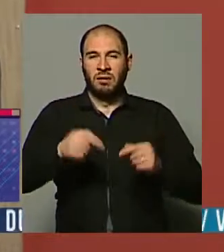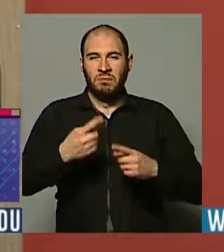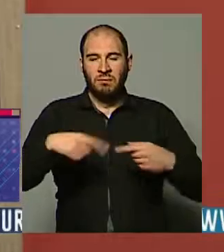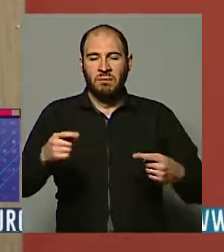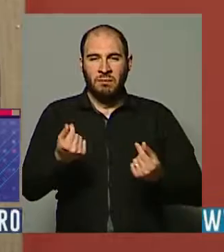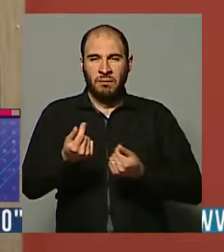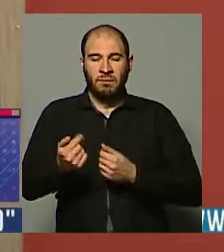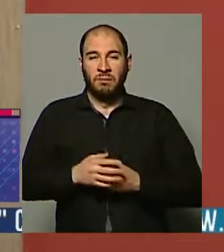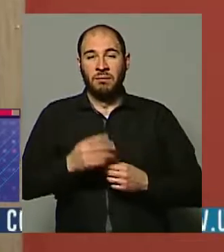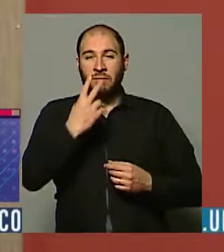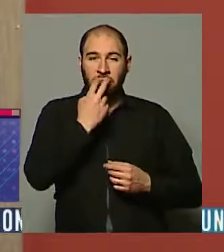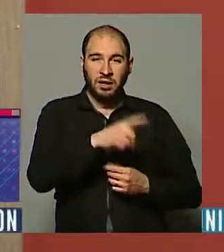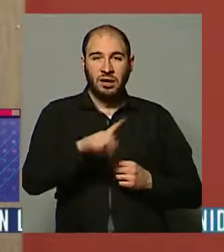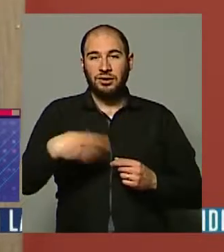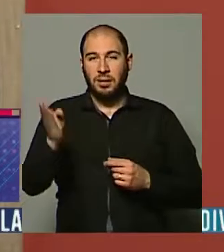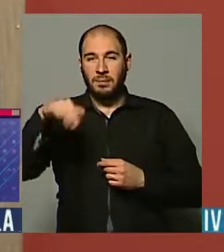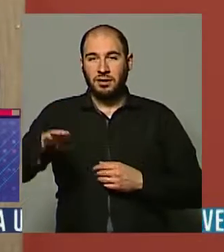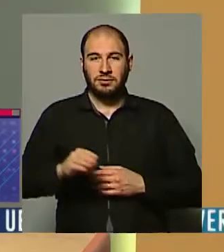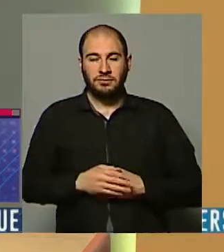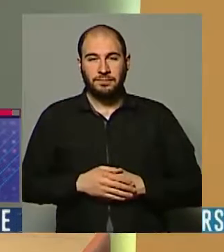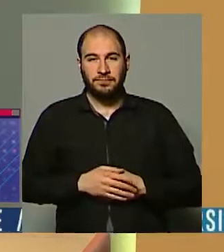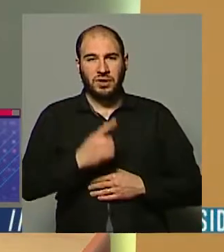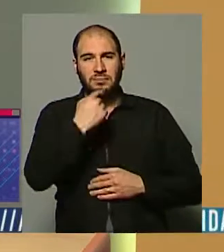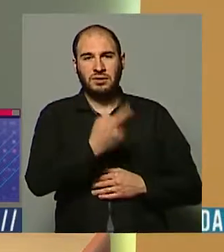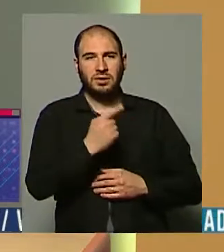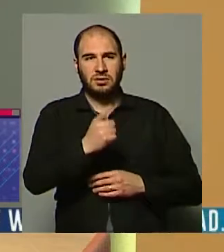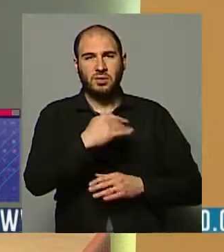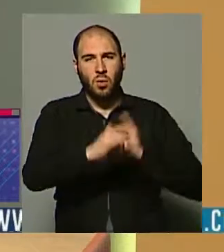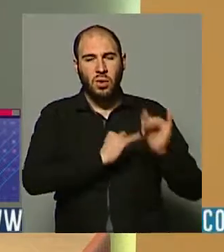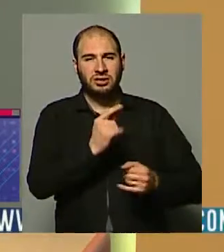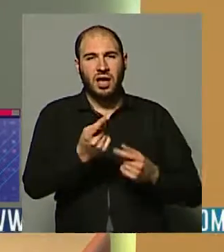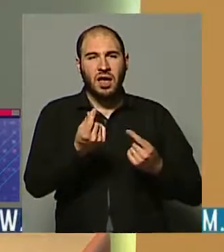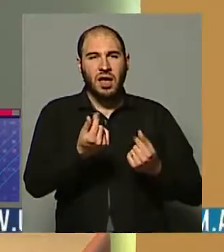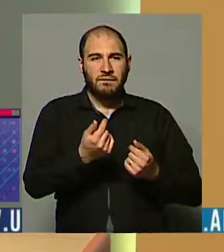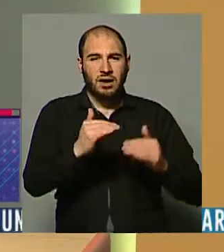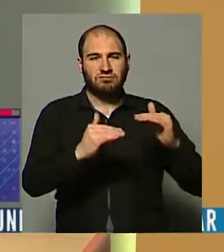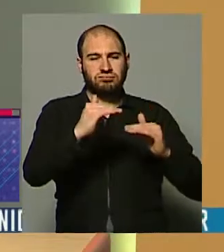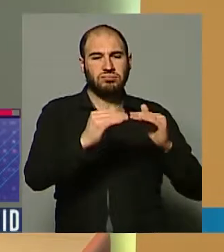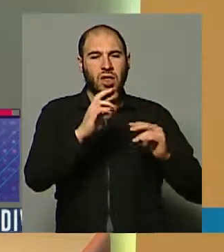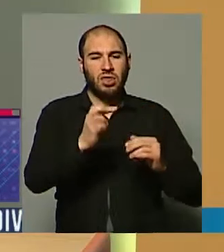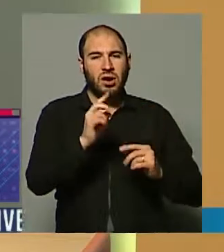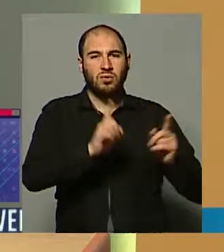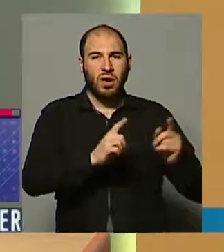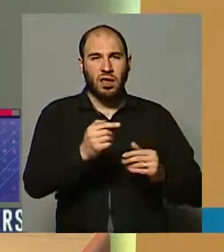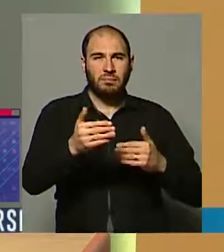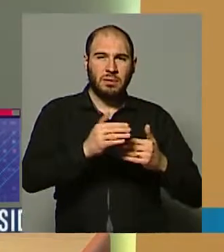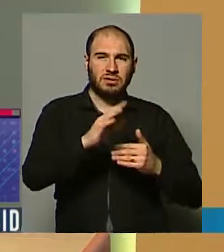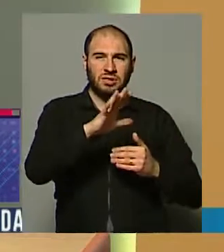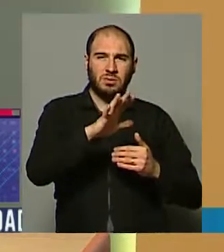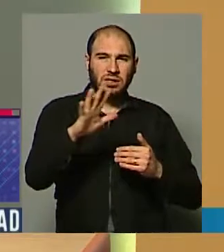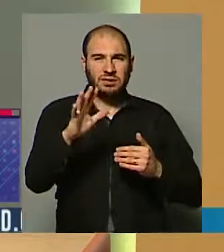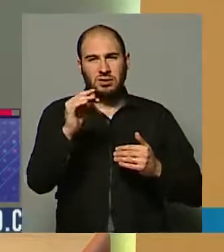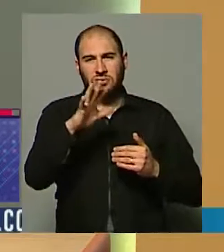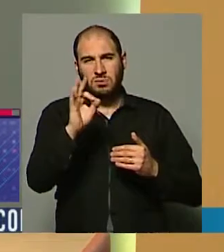acciones, principalmente las energéticas y las bancarias. José, siempre se habla de qué valor de equilibrio debería tener el dólar. ¿Es más cercano a los